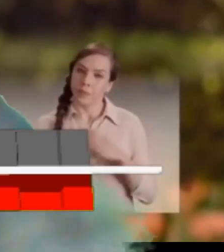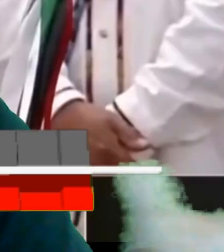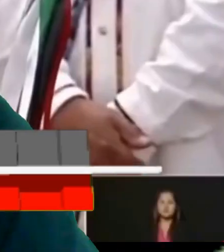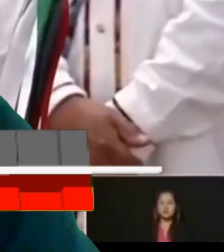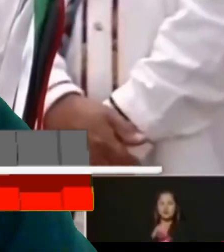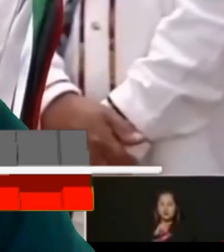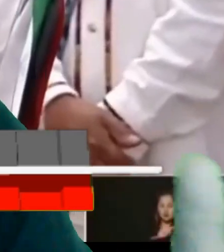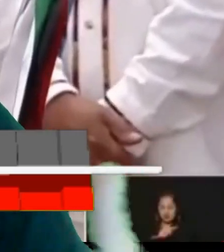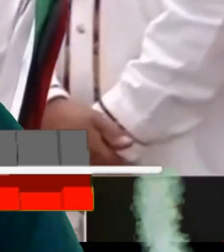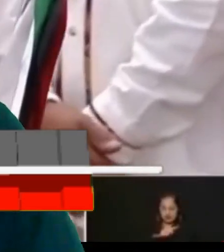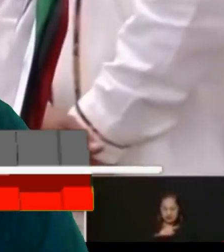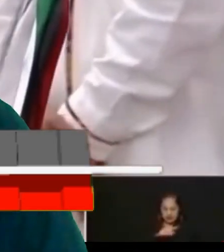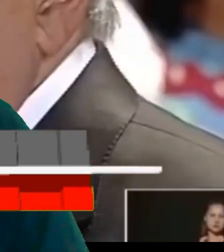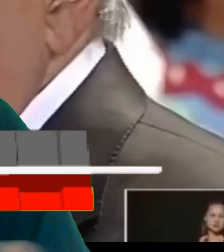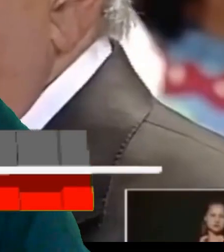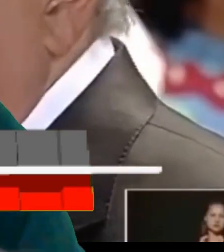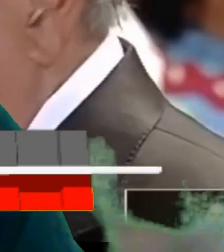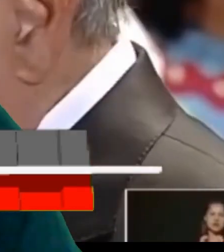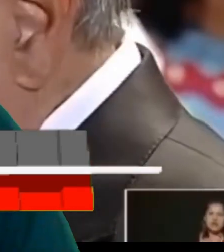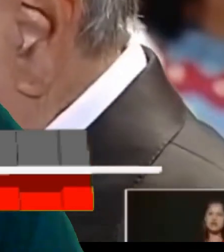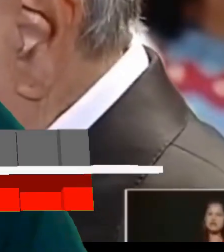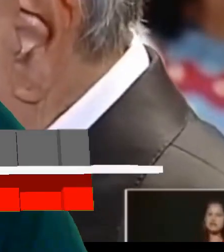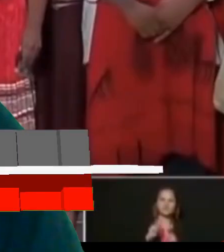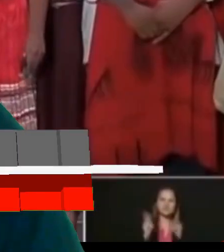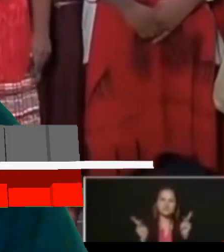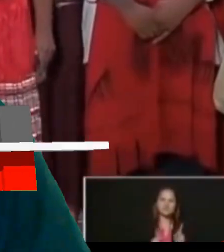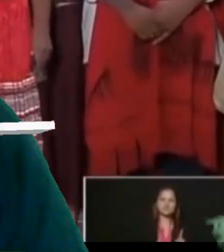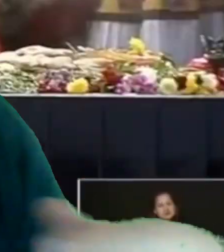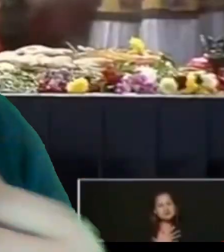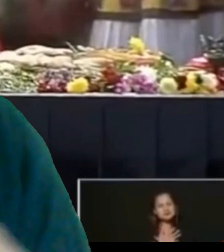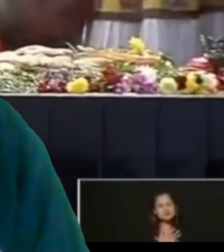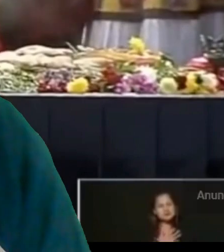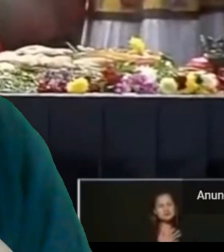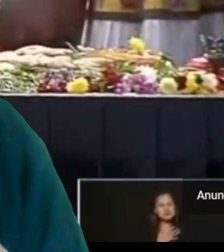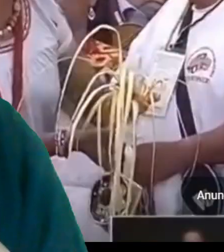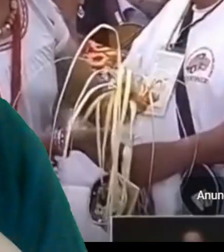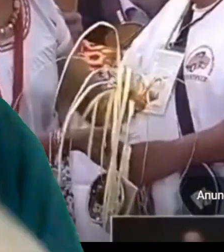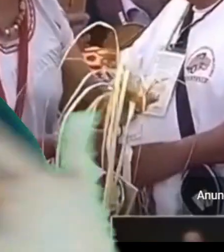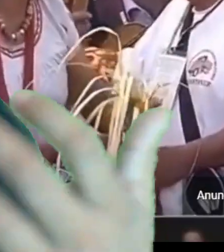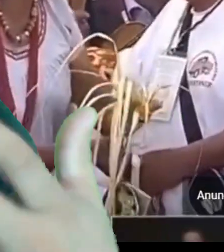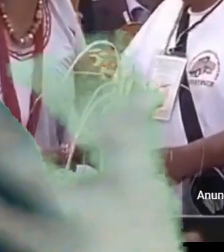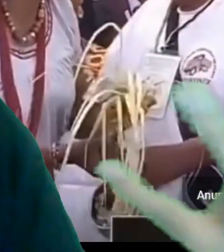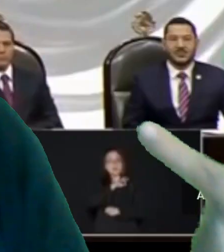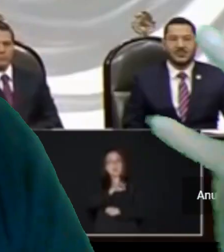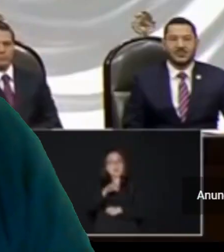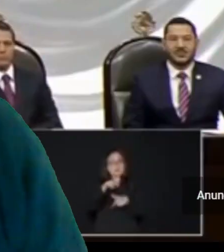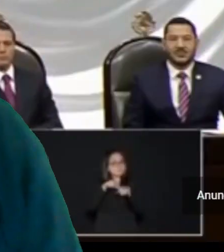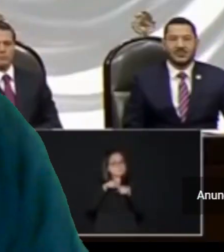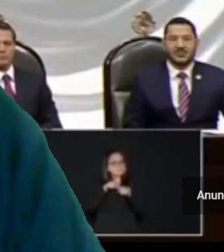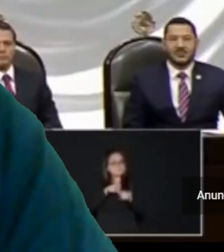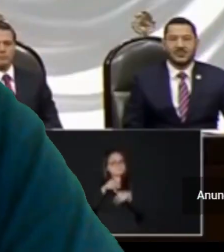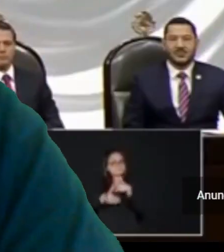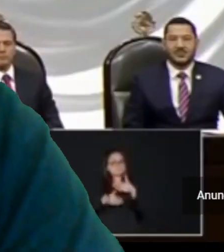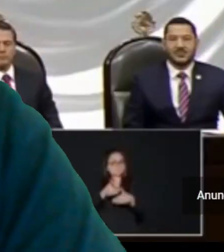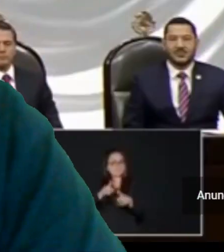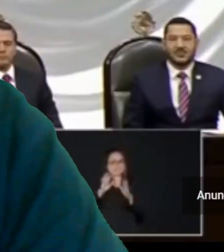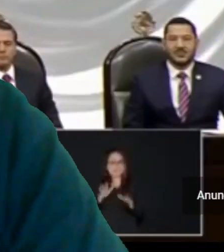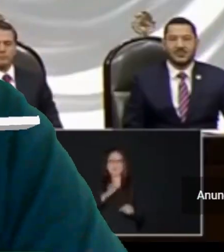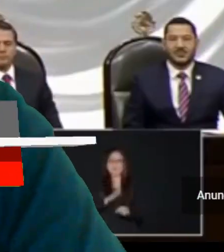temporada, ignoren los timelapse y los de speed paint que hice. Yo sé que me convertí en lo que odié